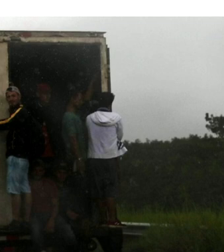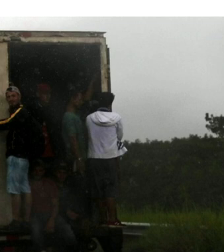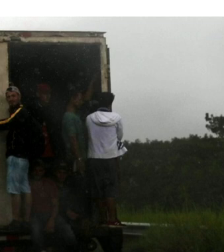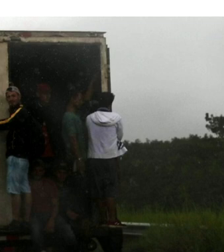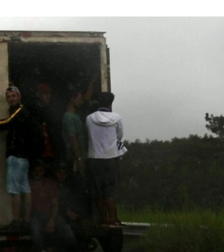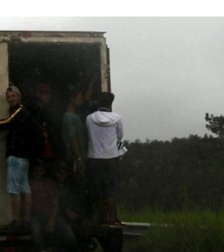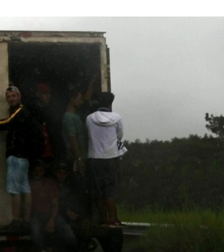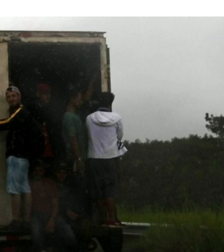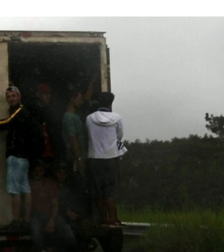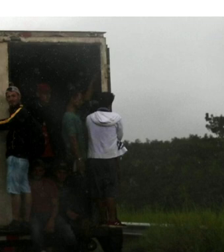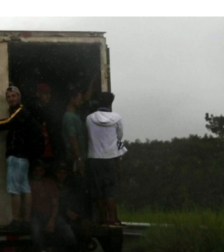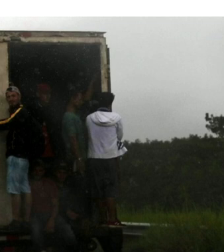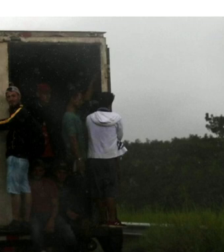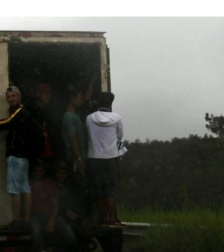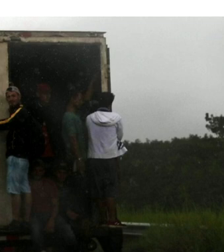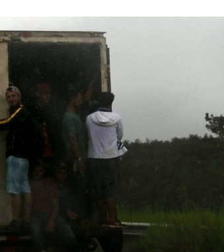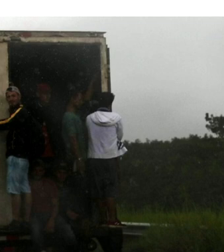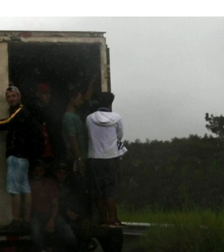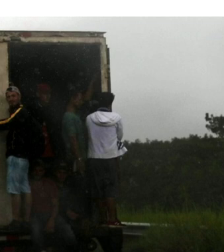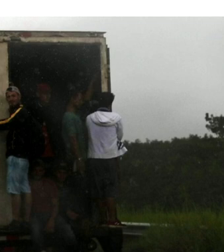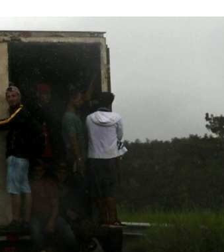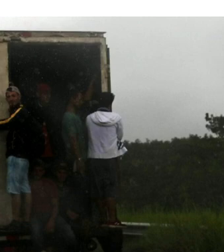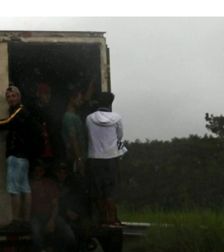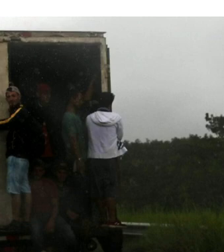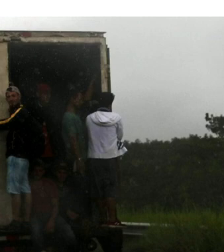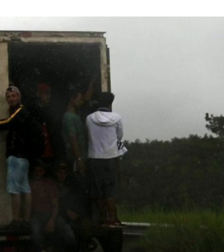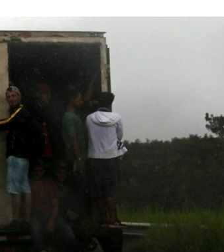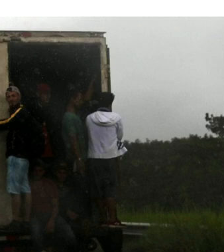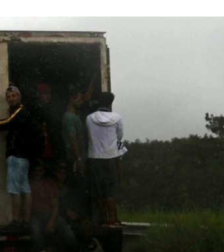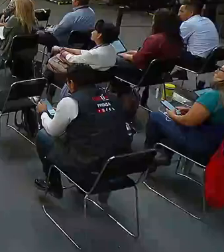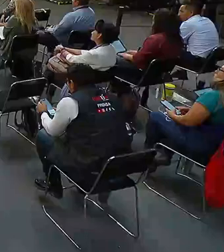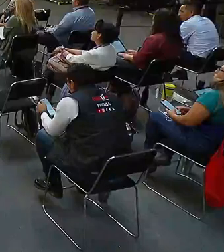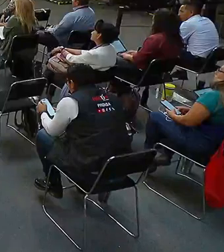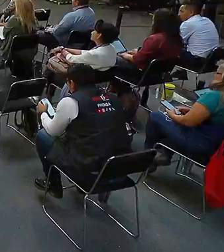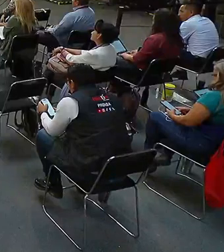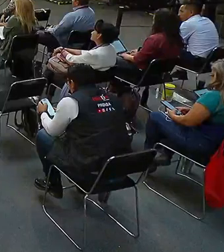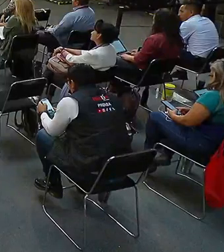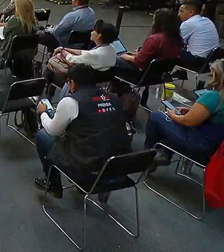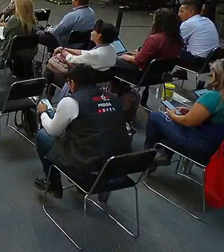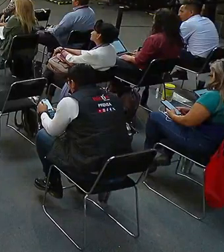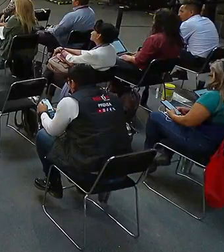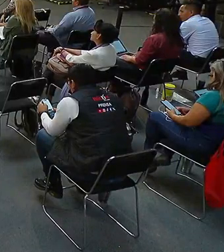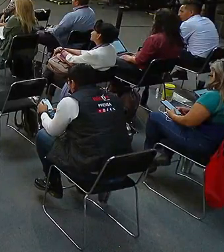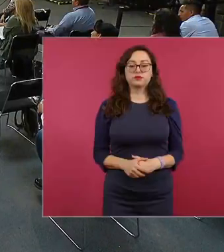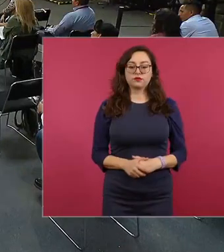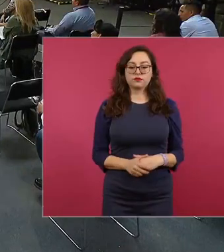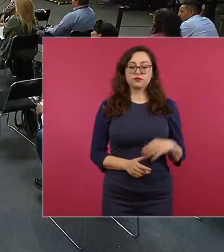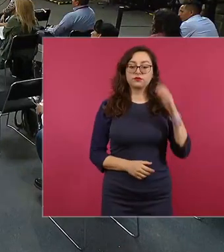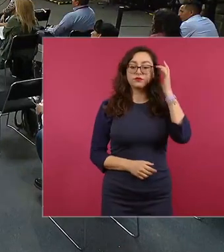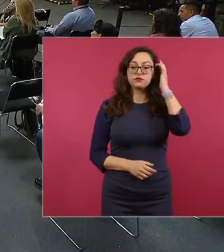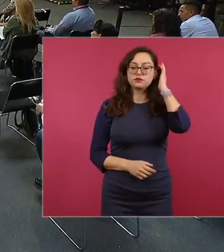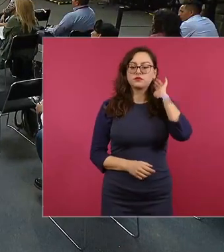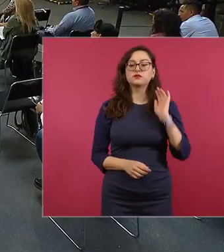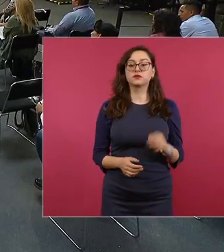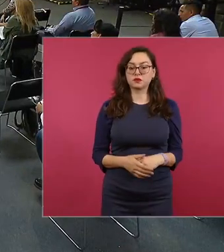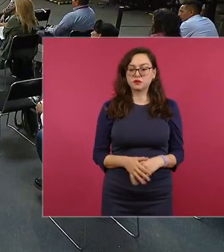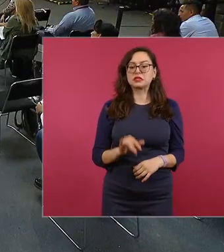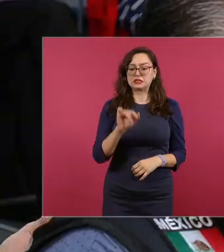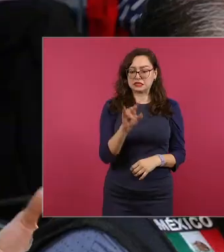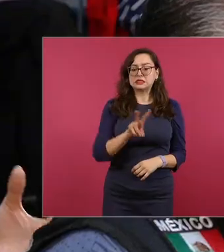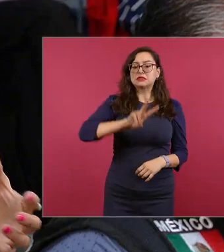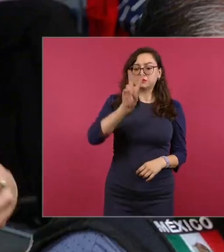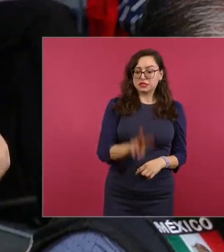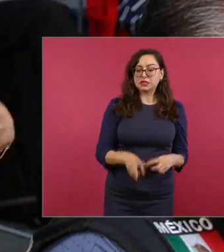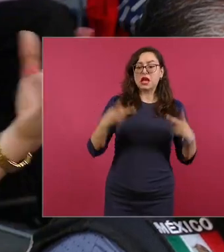sigue ocurriendo, siendo que extorsionan a los migrantes. Sí, y vamos, el pueblo puede cuidar a los migrantes y lo hemos visto, los que llegan